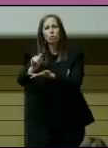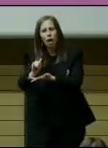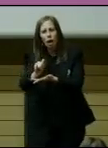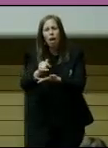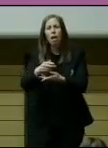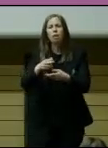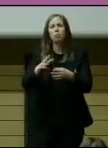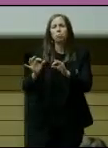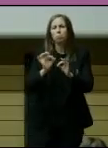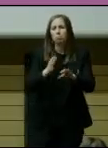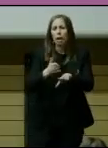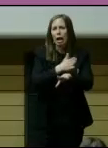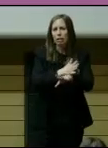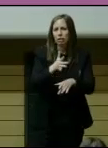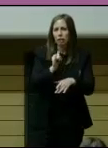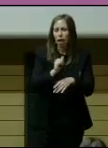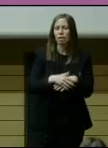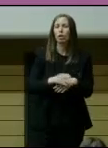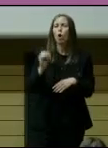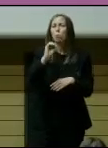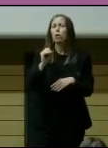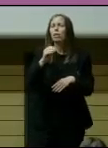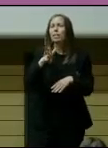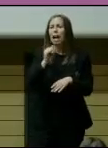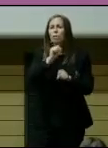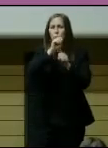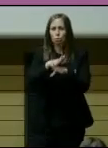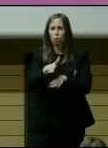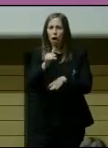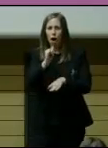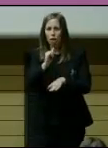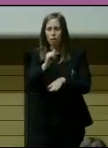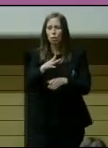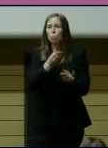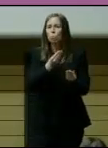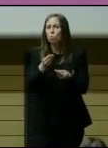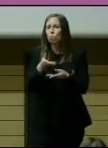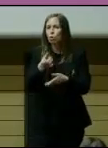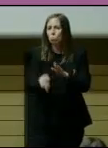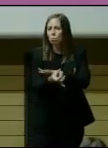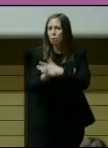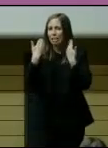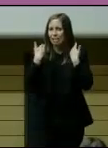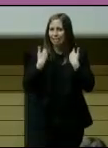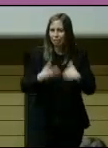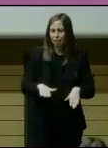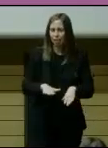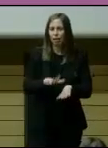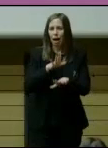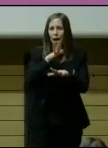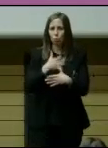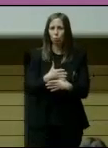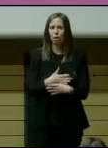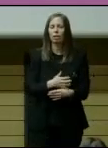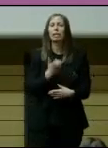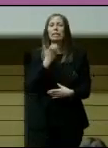morfina, que a ver, que los opioides tenemos todo el sustitutivo y tenemos muchos aspectos que harían que